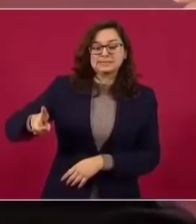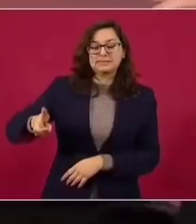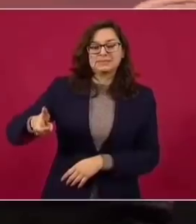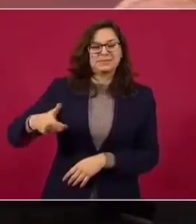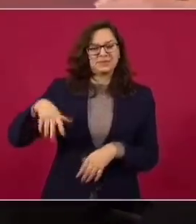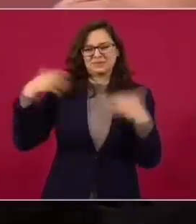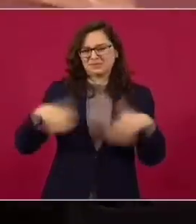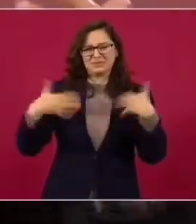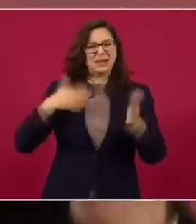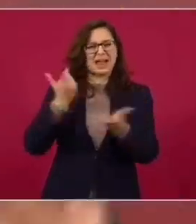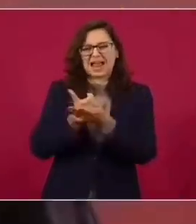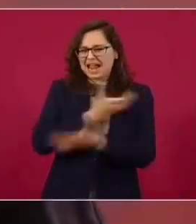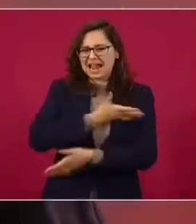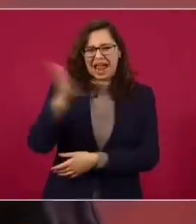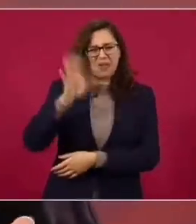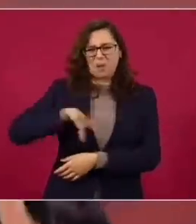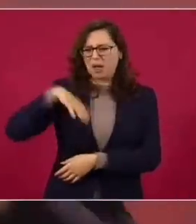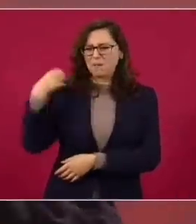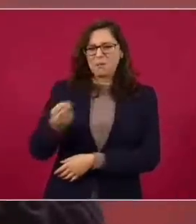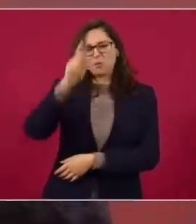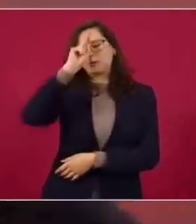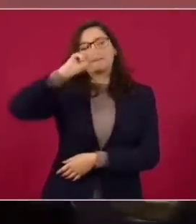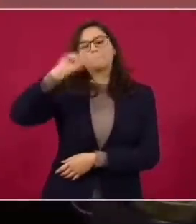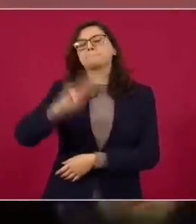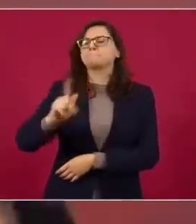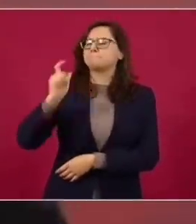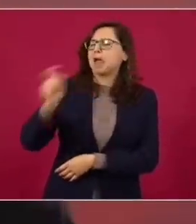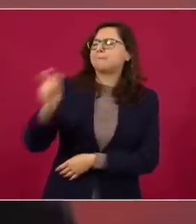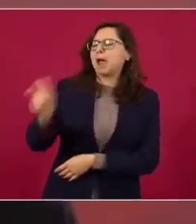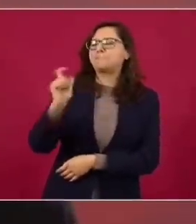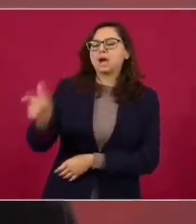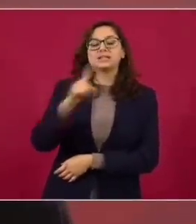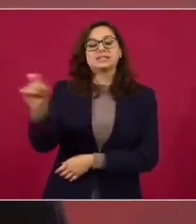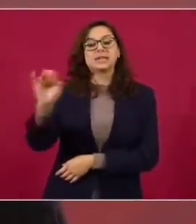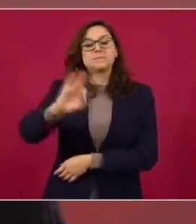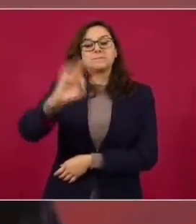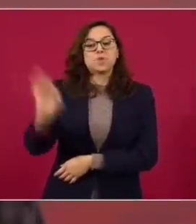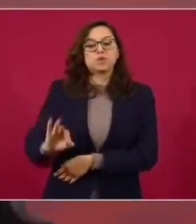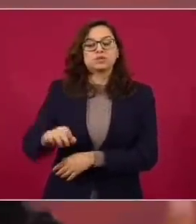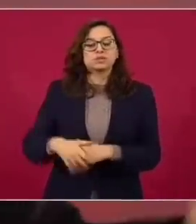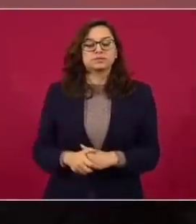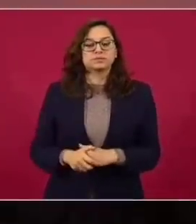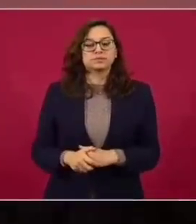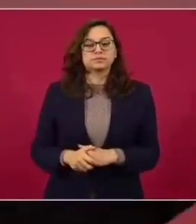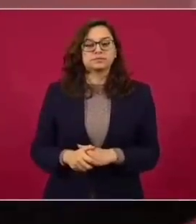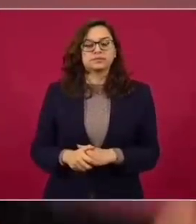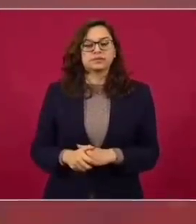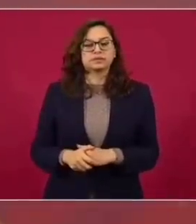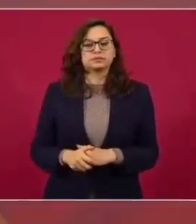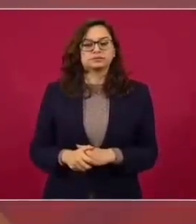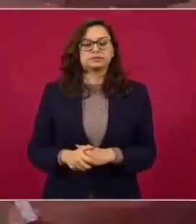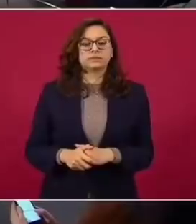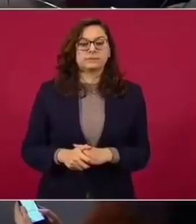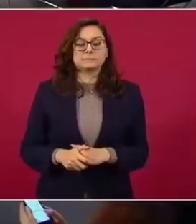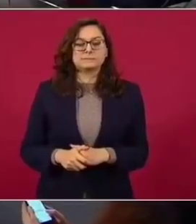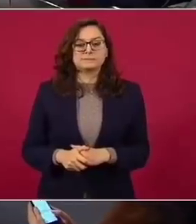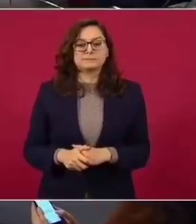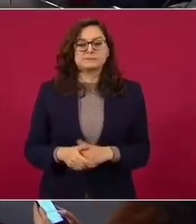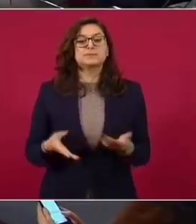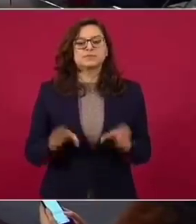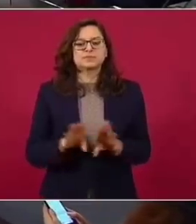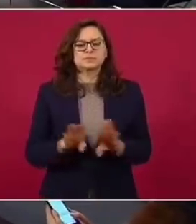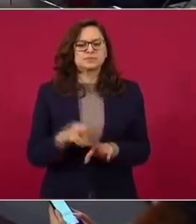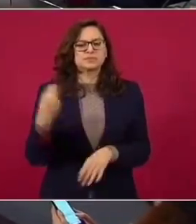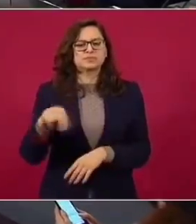a precios elevadísimos, les pagaba todo. ¿Cómo se llaman esos indirectos? En